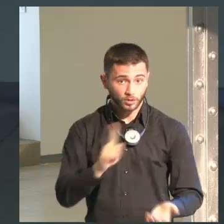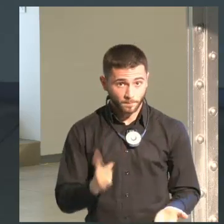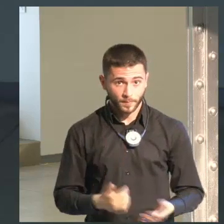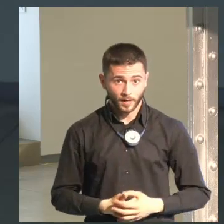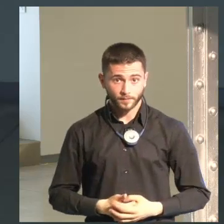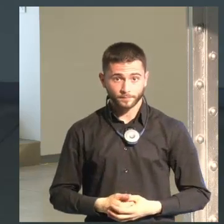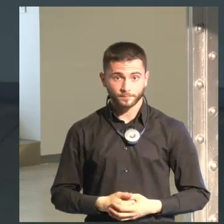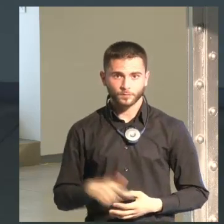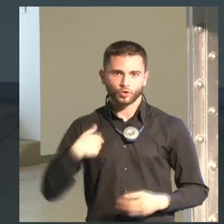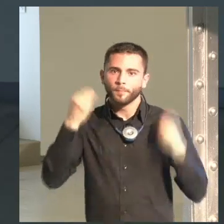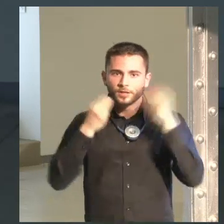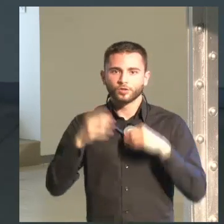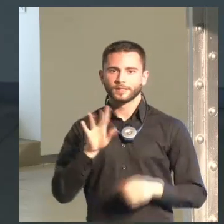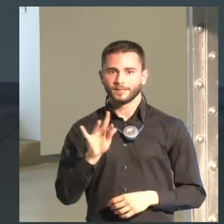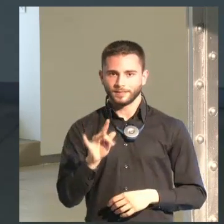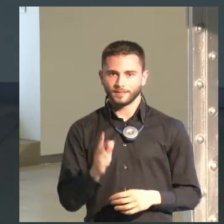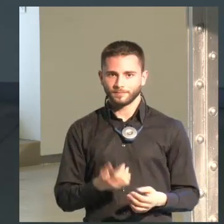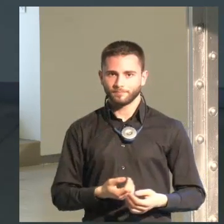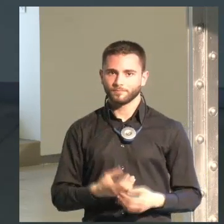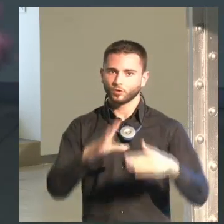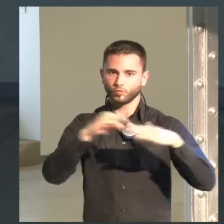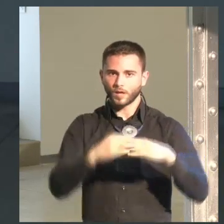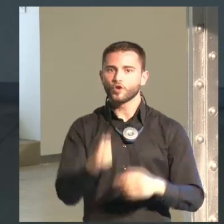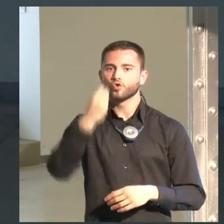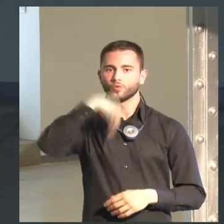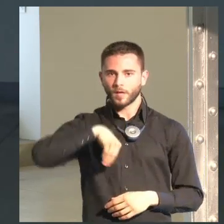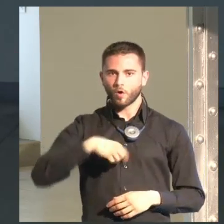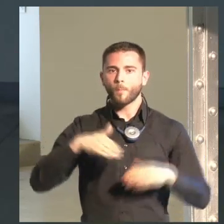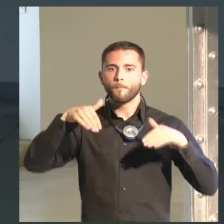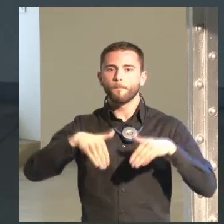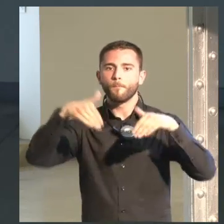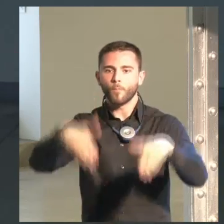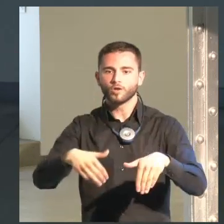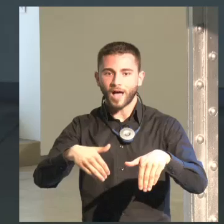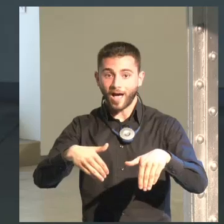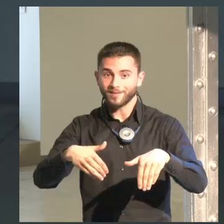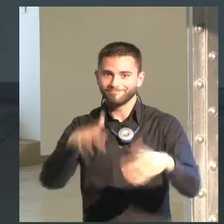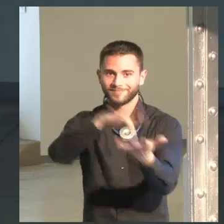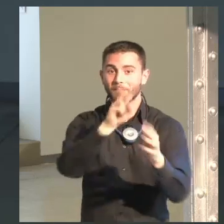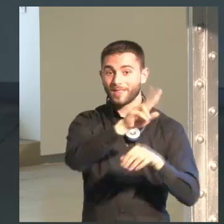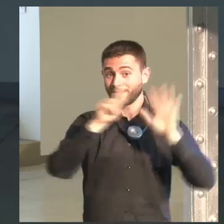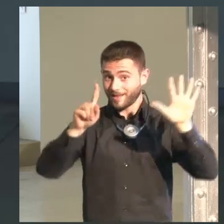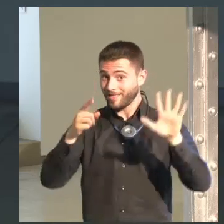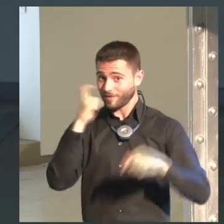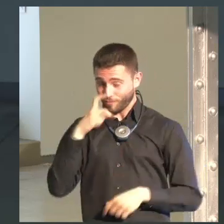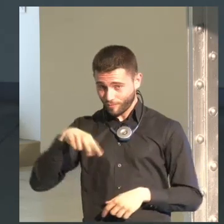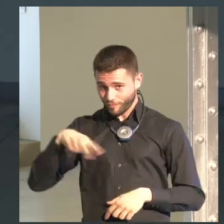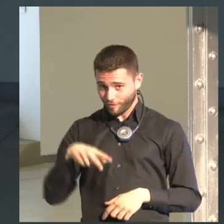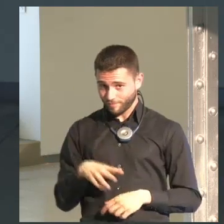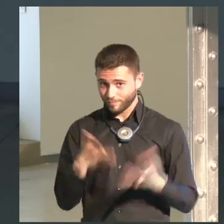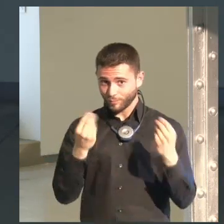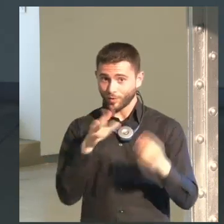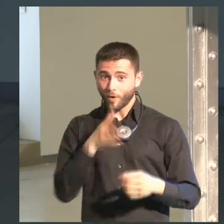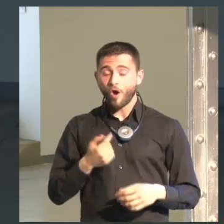consumidor, que para empezar también es votante, y le esperamos el 26 de junio, muchos, para cumplir sus